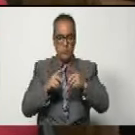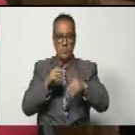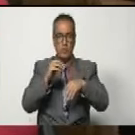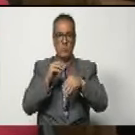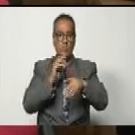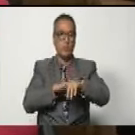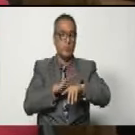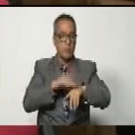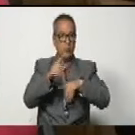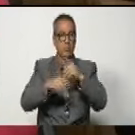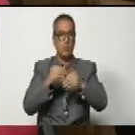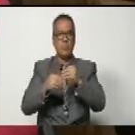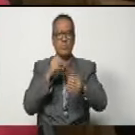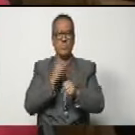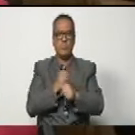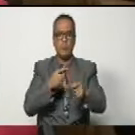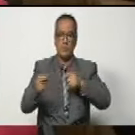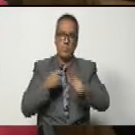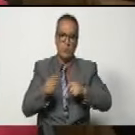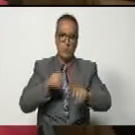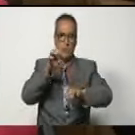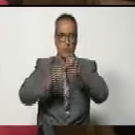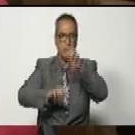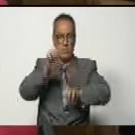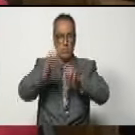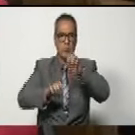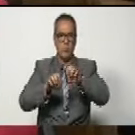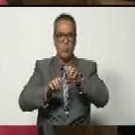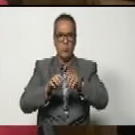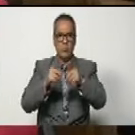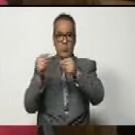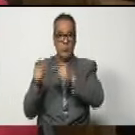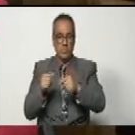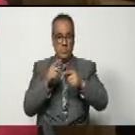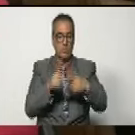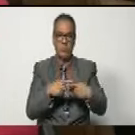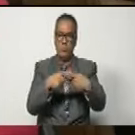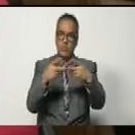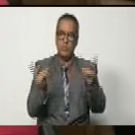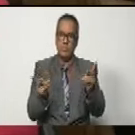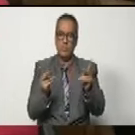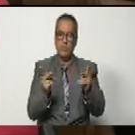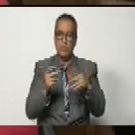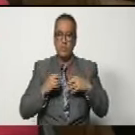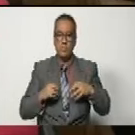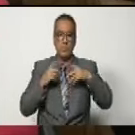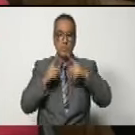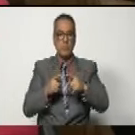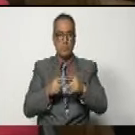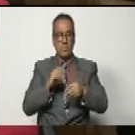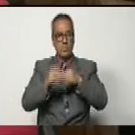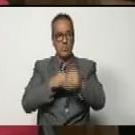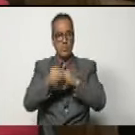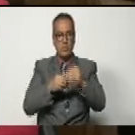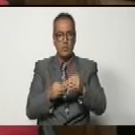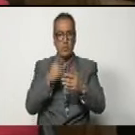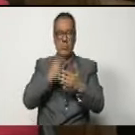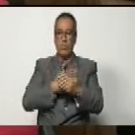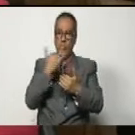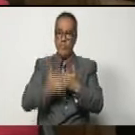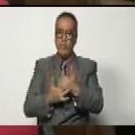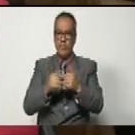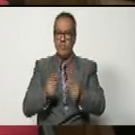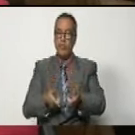la formulación, ejecución, control y evaluación de los presupuestos públicos con el propósito de materializar los proyectos